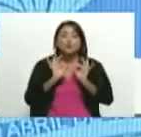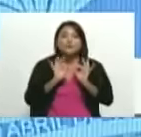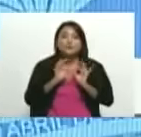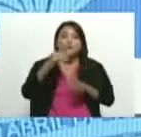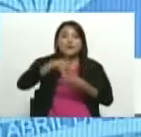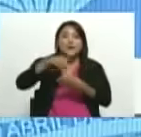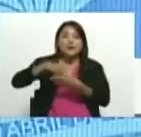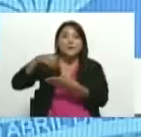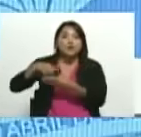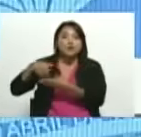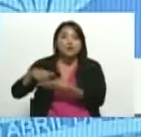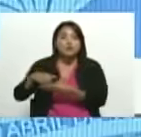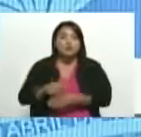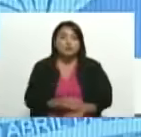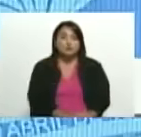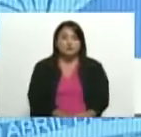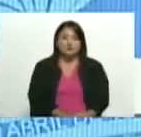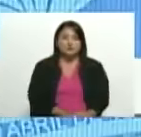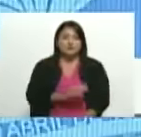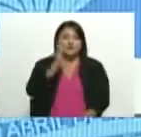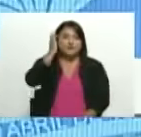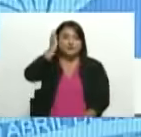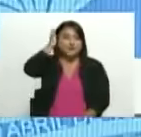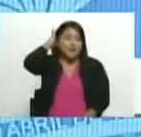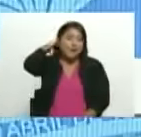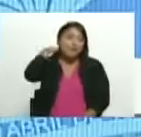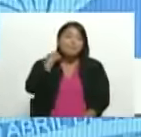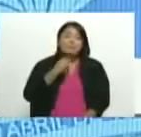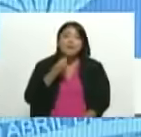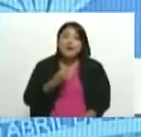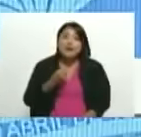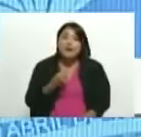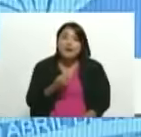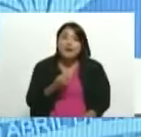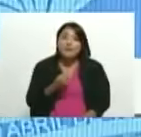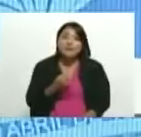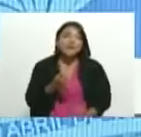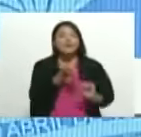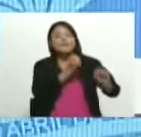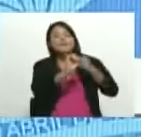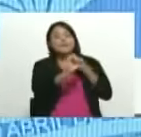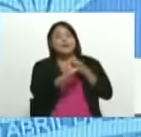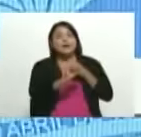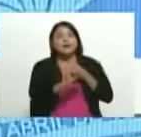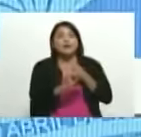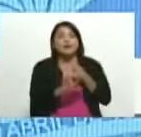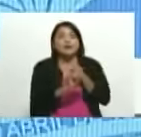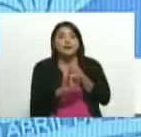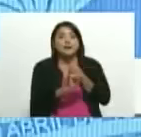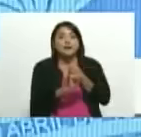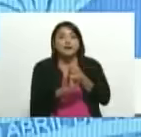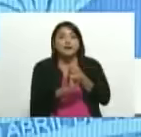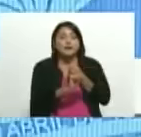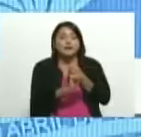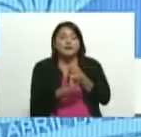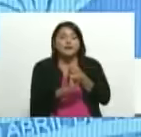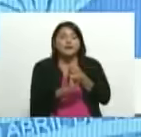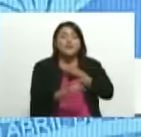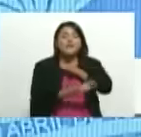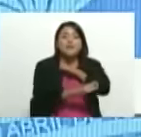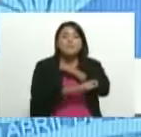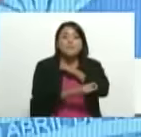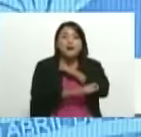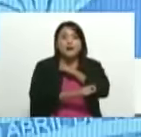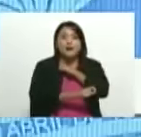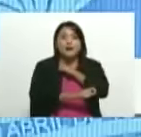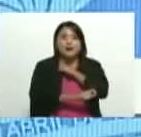realizar elecciones, precisamente para evitar que vengan cuatro pillos a robarse una consulta popular,